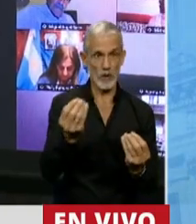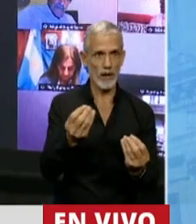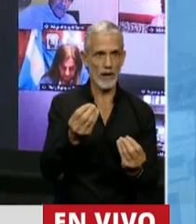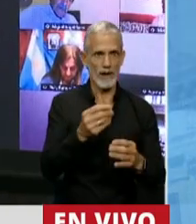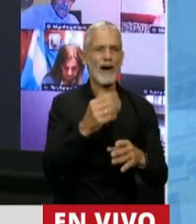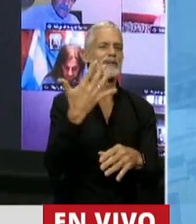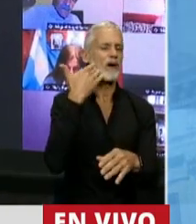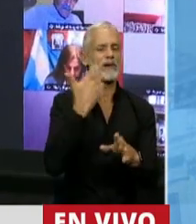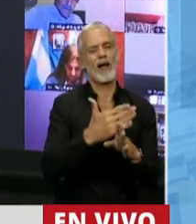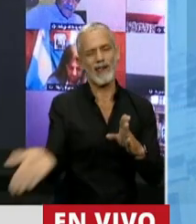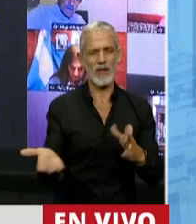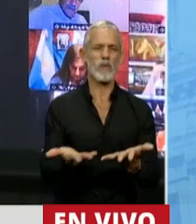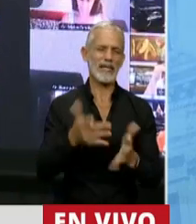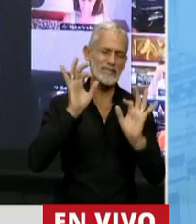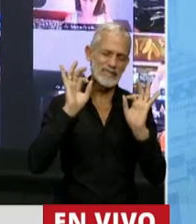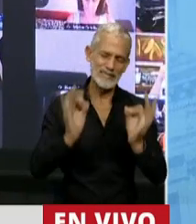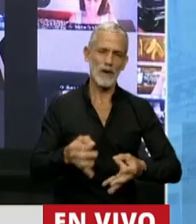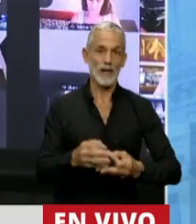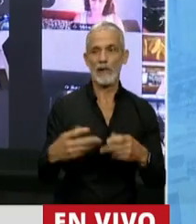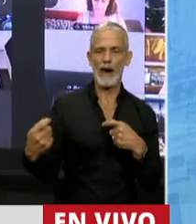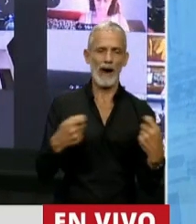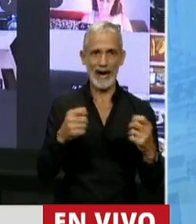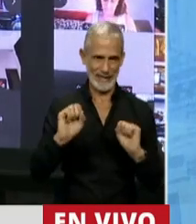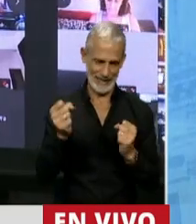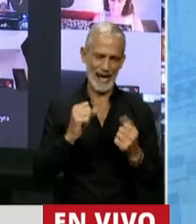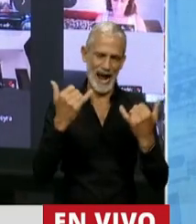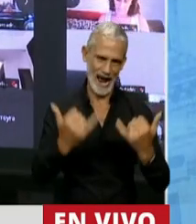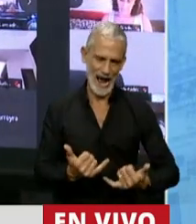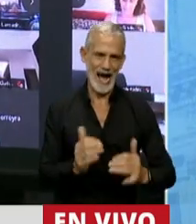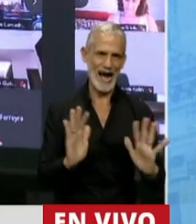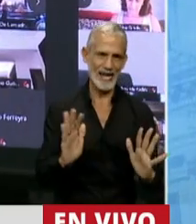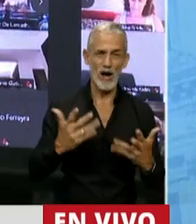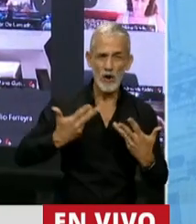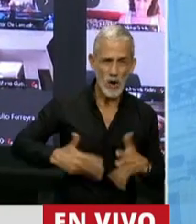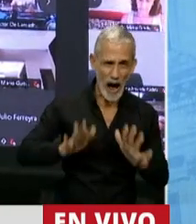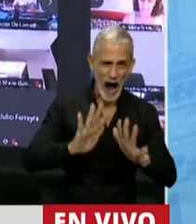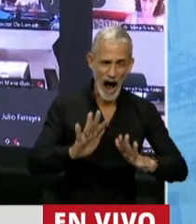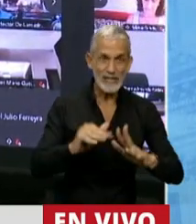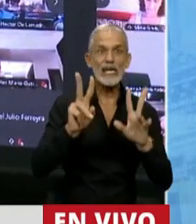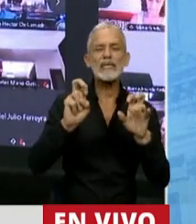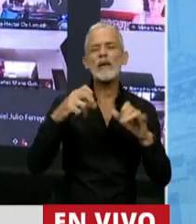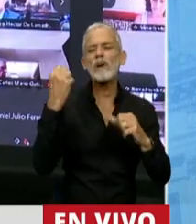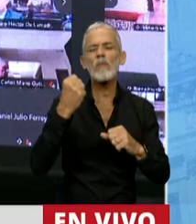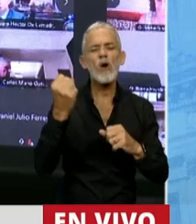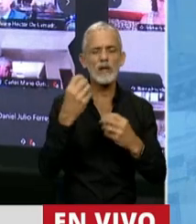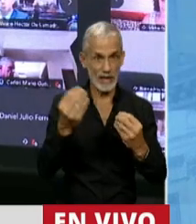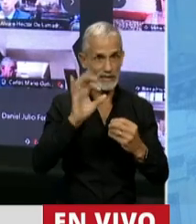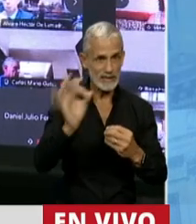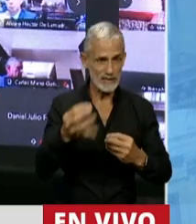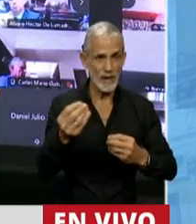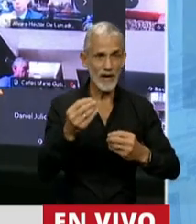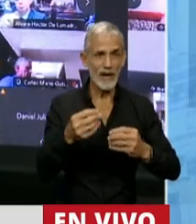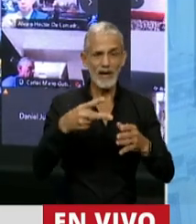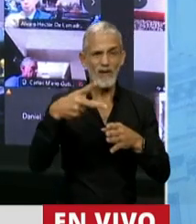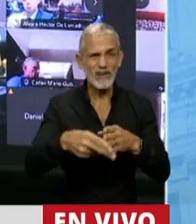fue con posterioridad. Y es claro que hay tensión. No es natural llamar a una sesión con un tema trascendente cuando saben que se vence